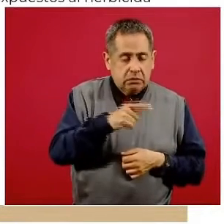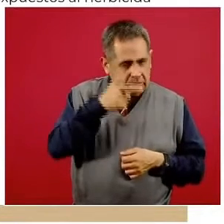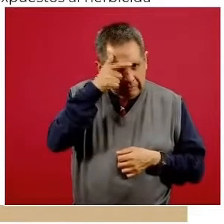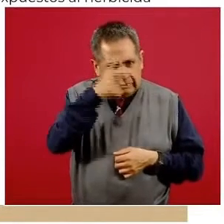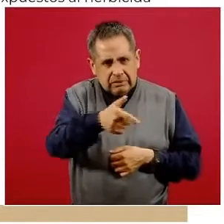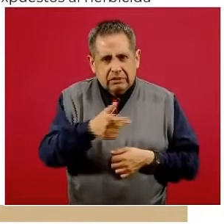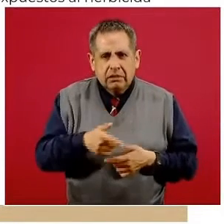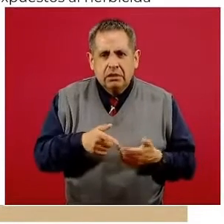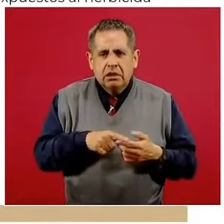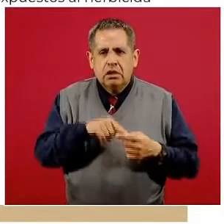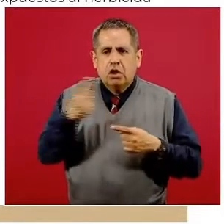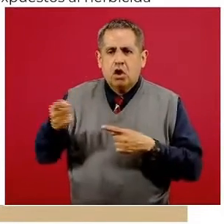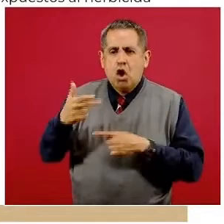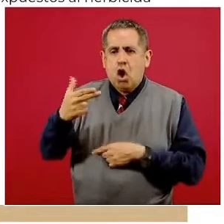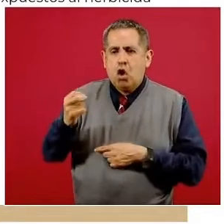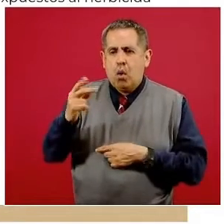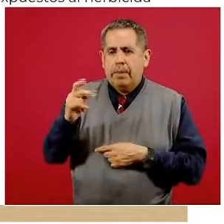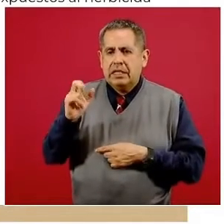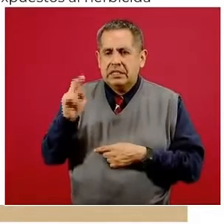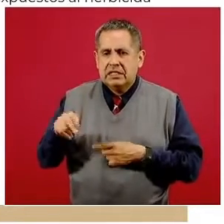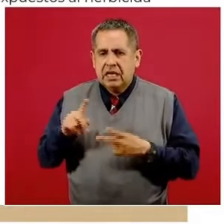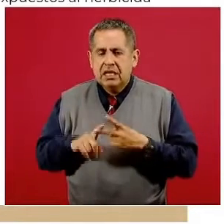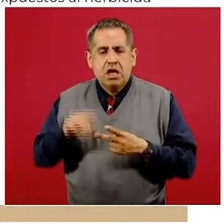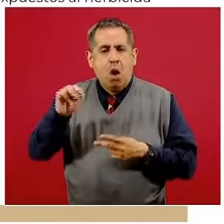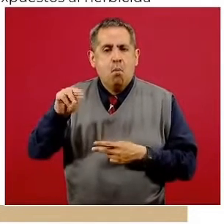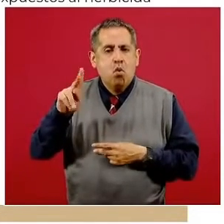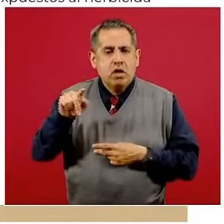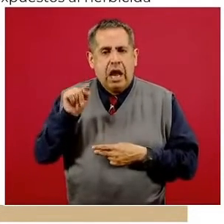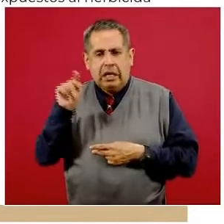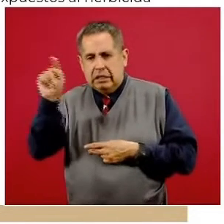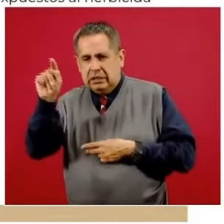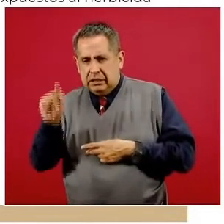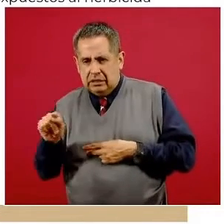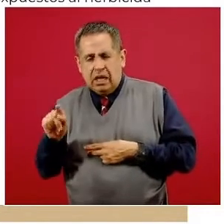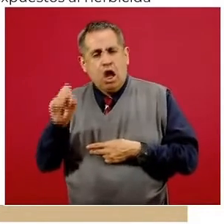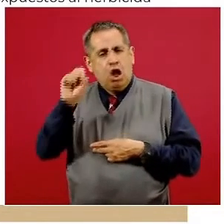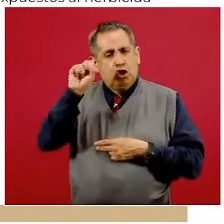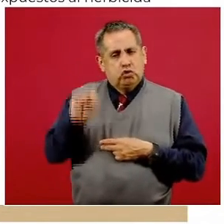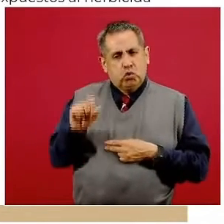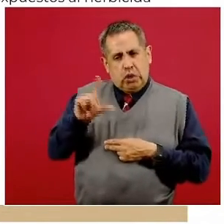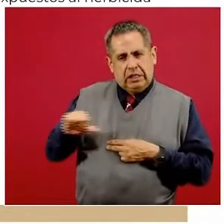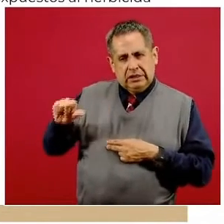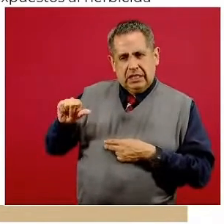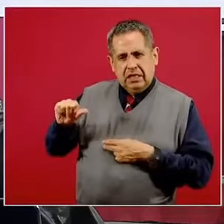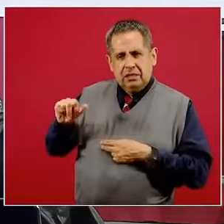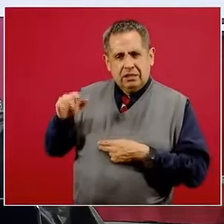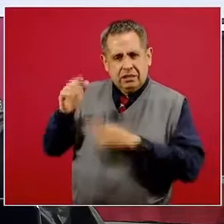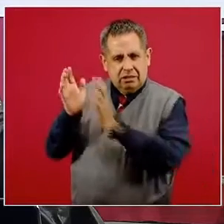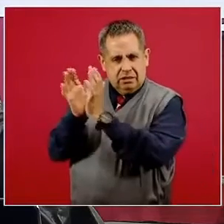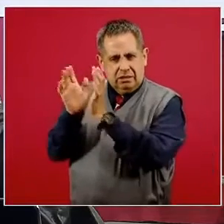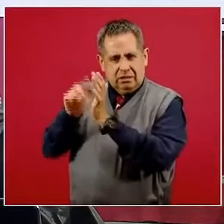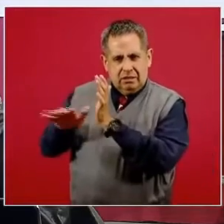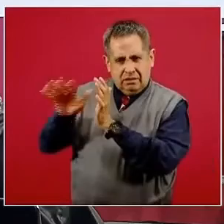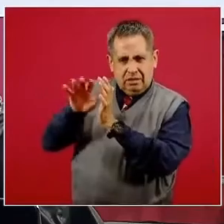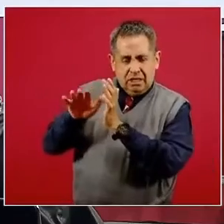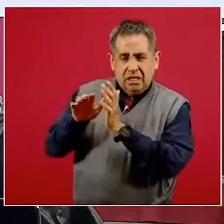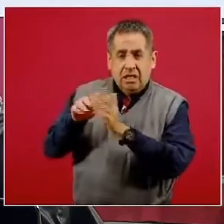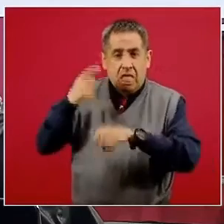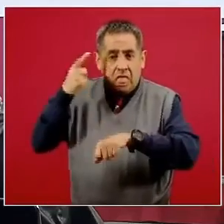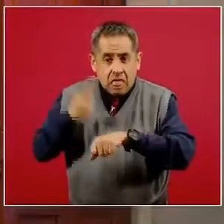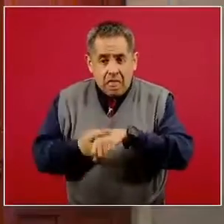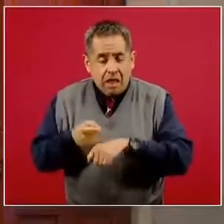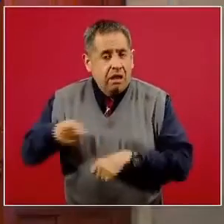estudios en Jopelchen, en Muna, en la zona del sureste, y esto es muy preocupante porque ya